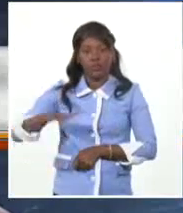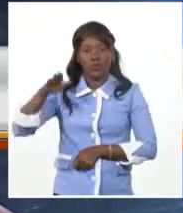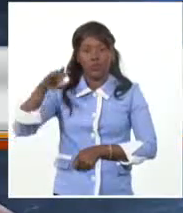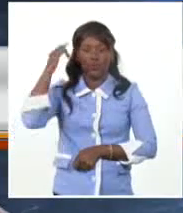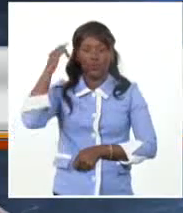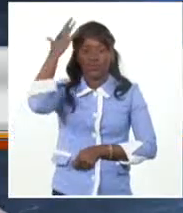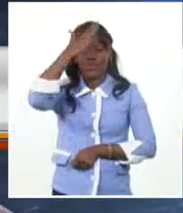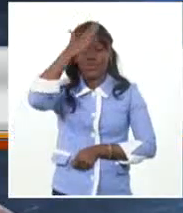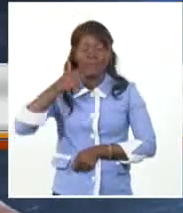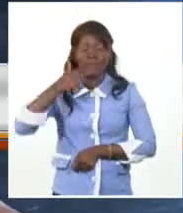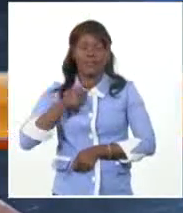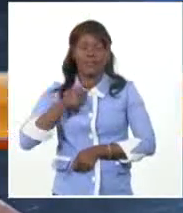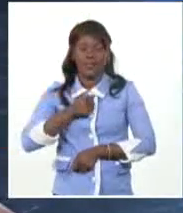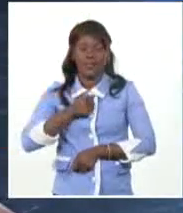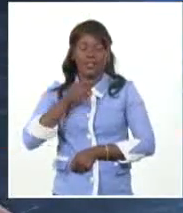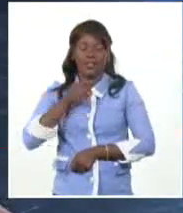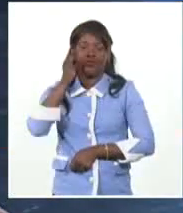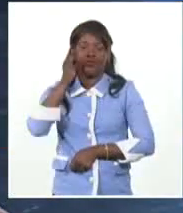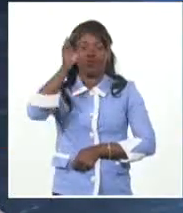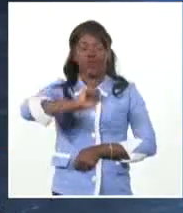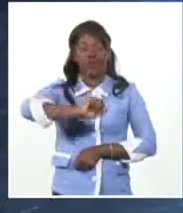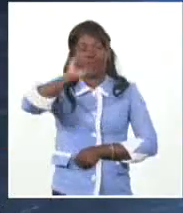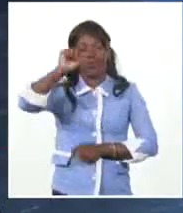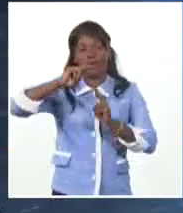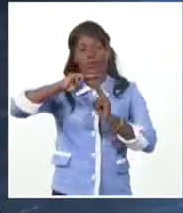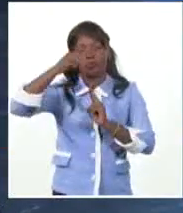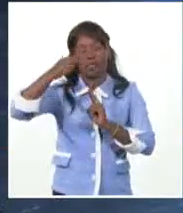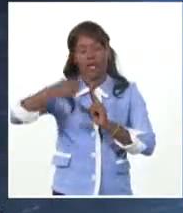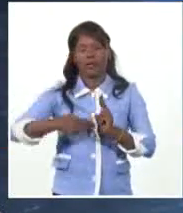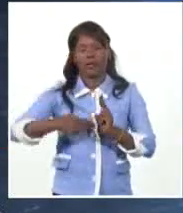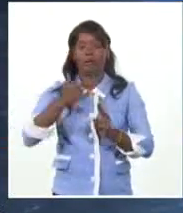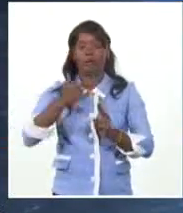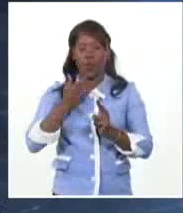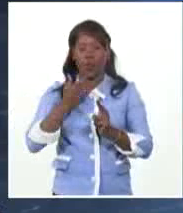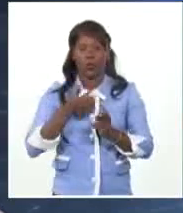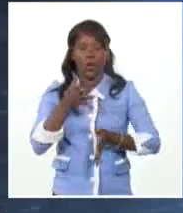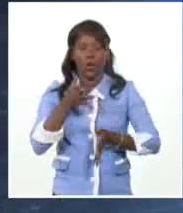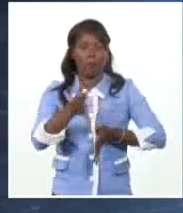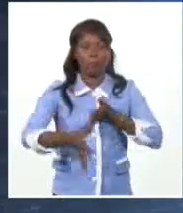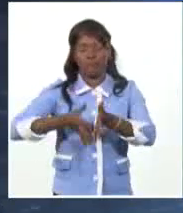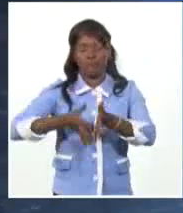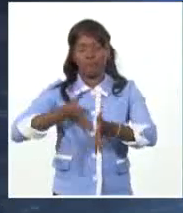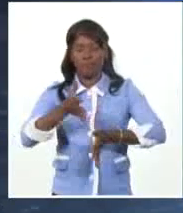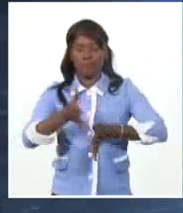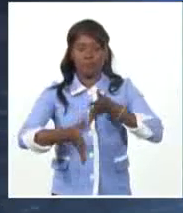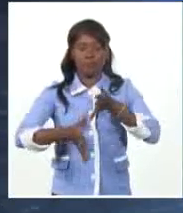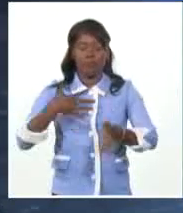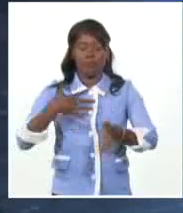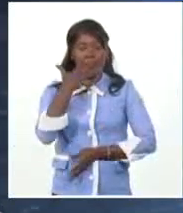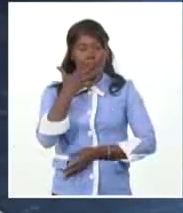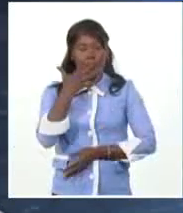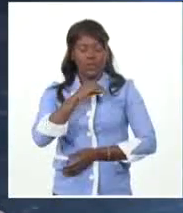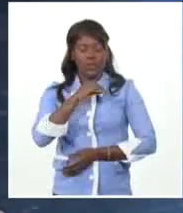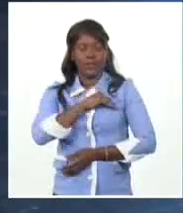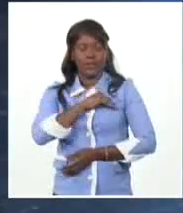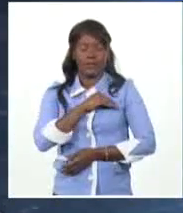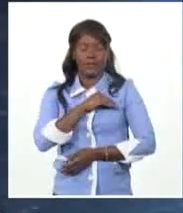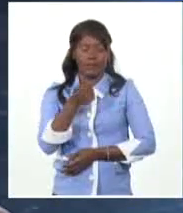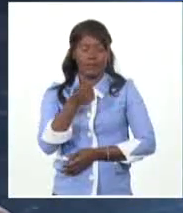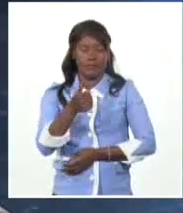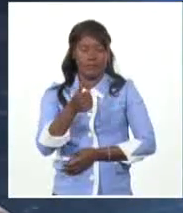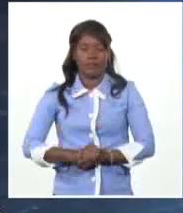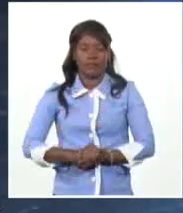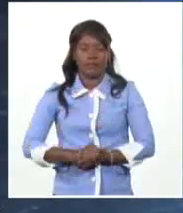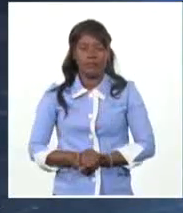y dar al público todo todo lo que yo siento toda esa emoción todo ese sentimiento enseñar